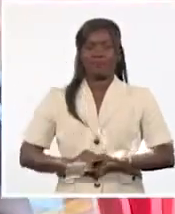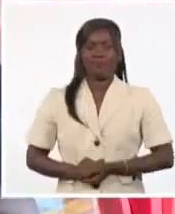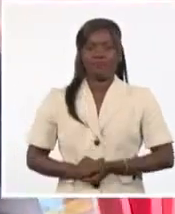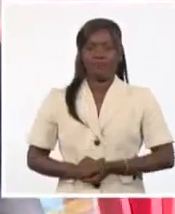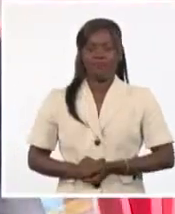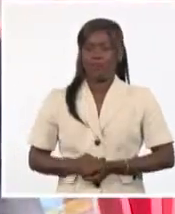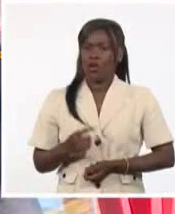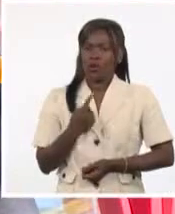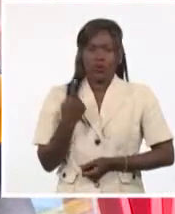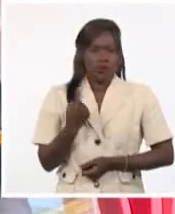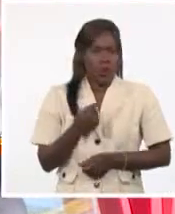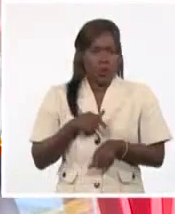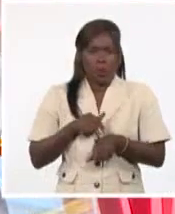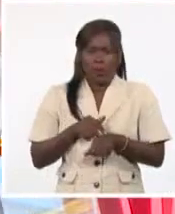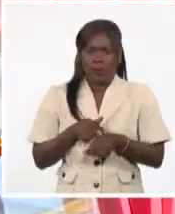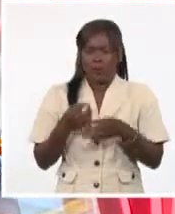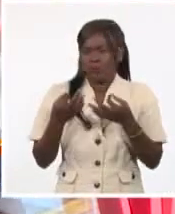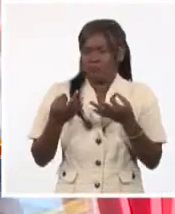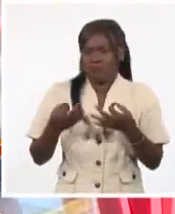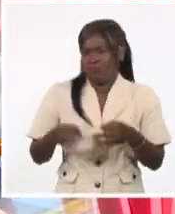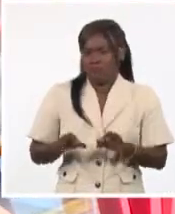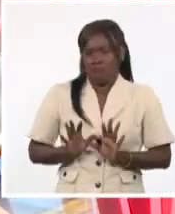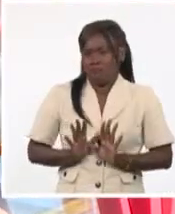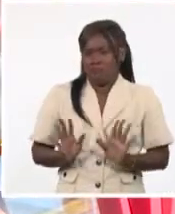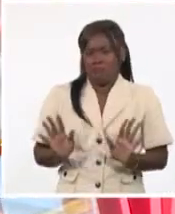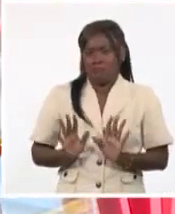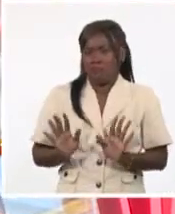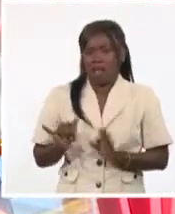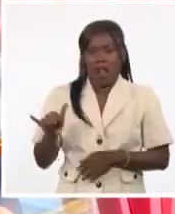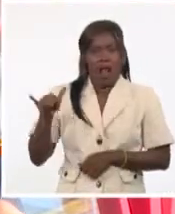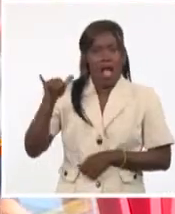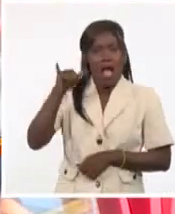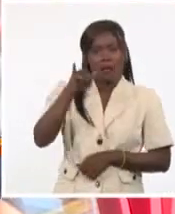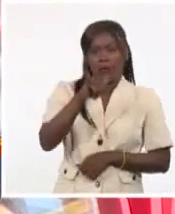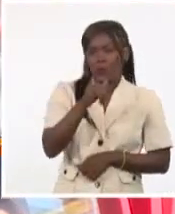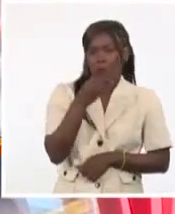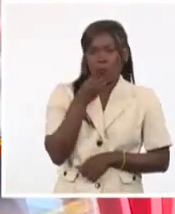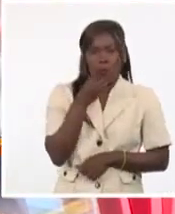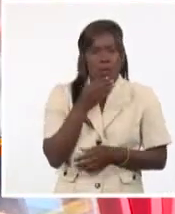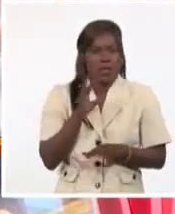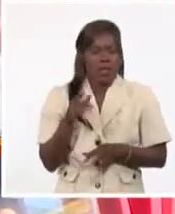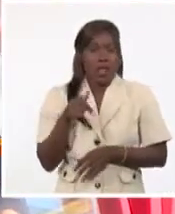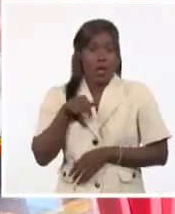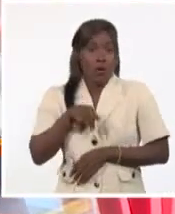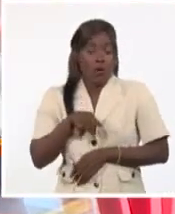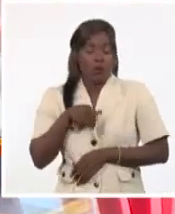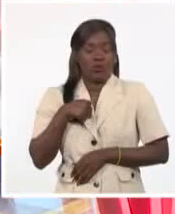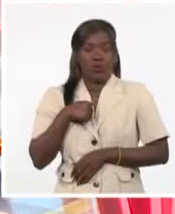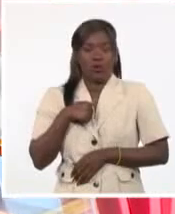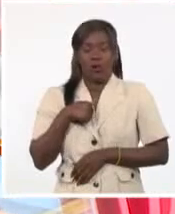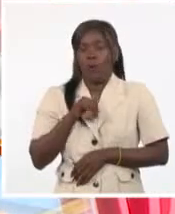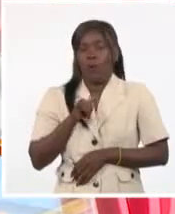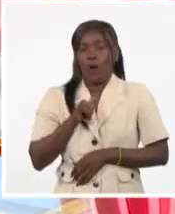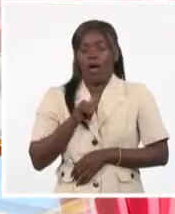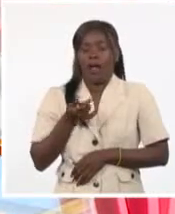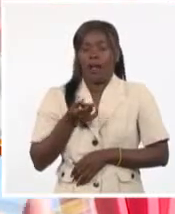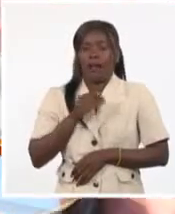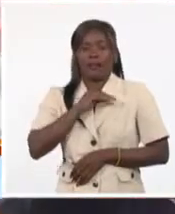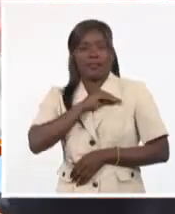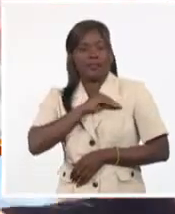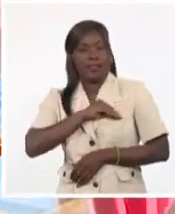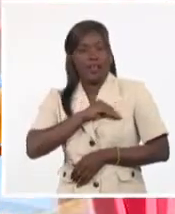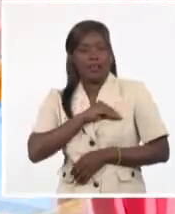Todos los momentos son especiales, todos los aviones son especiales. Hoy este avión es